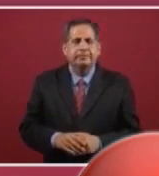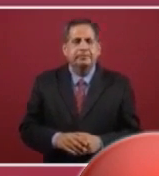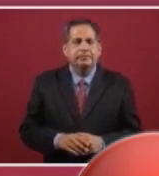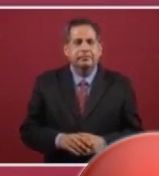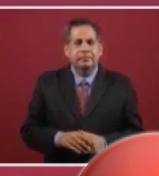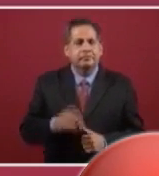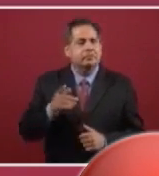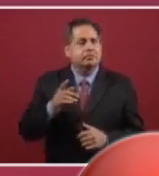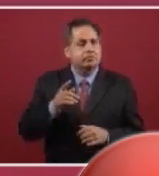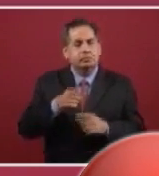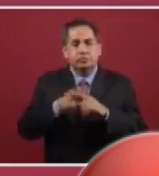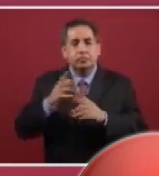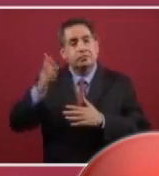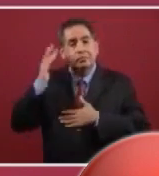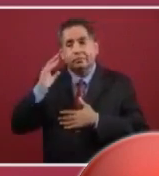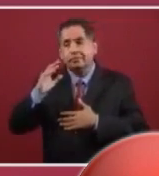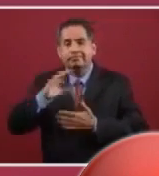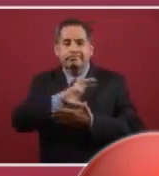por compromisos,